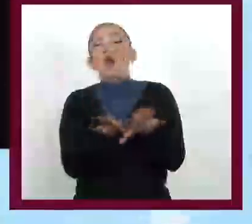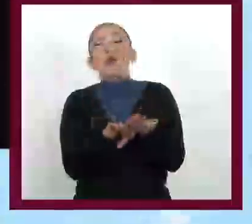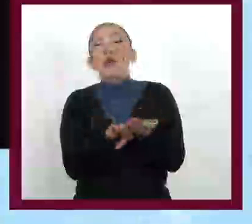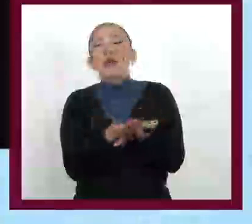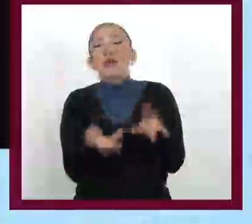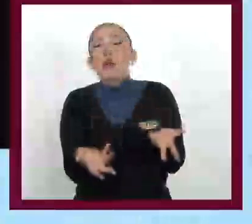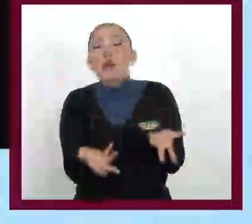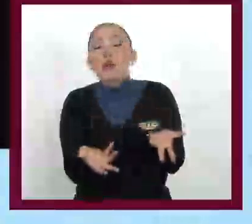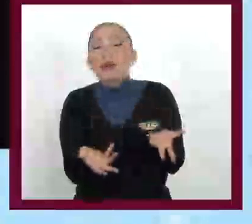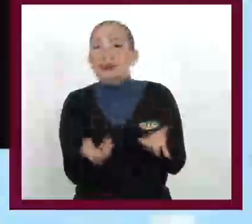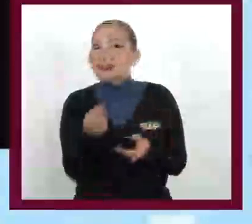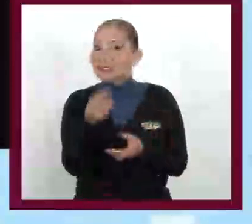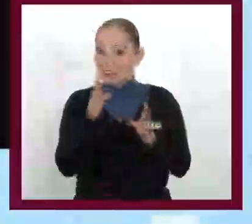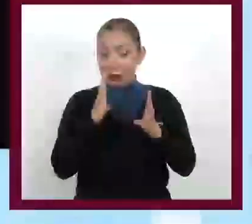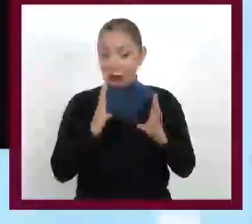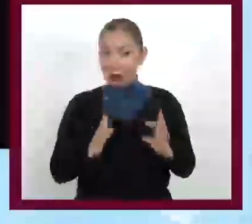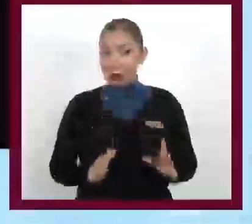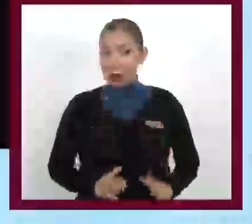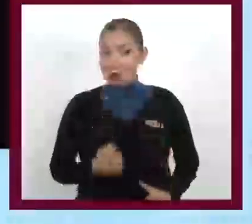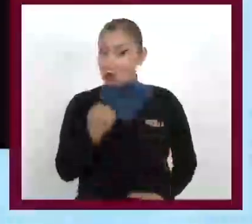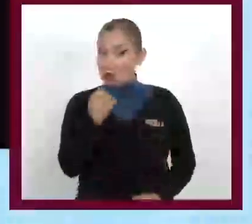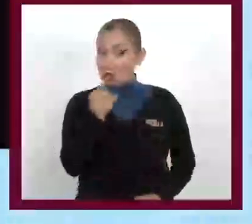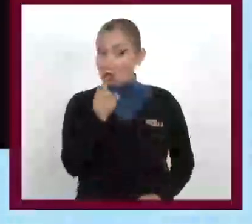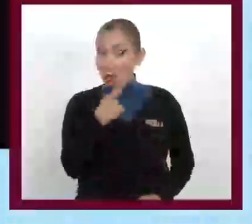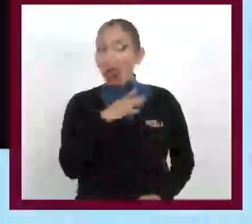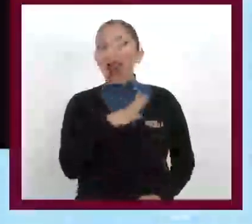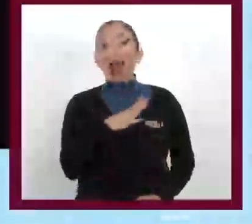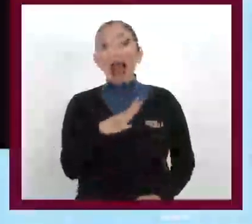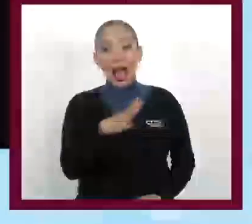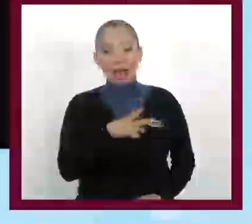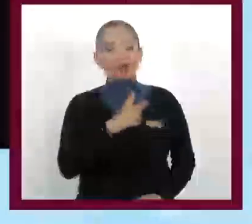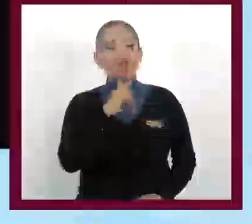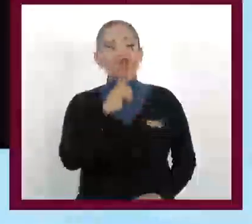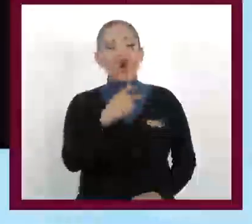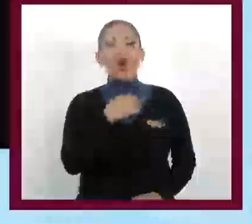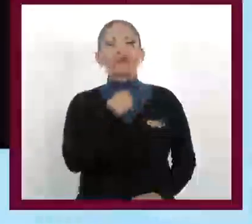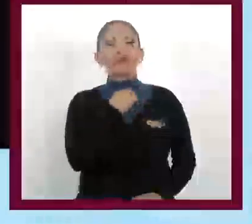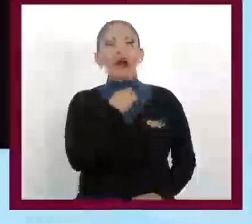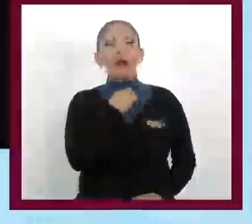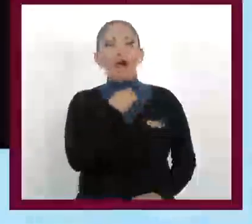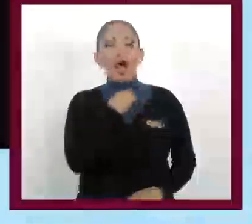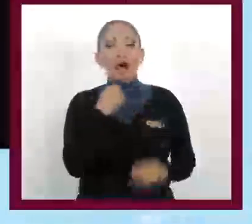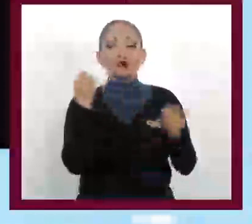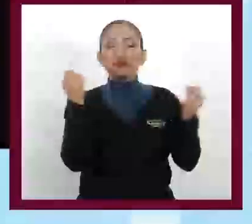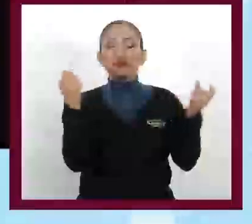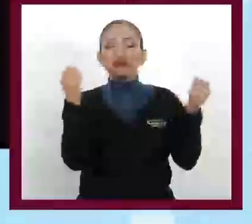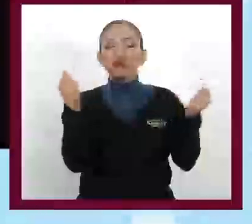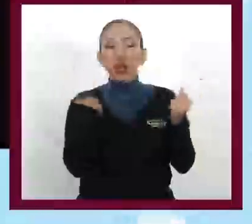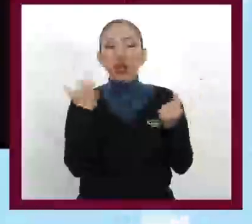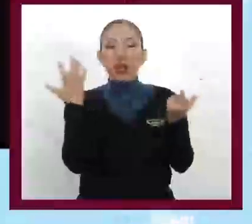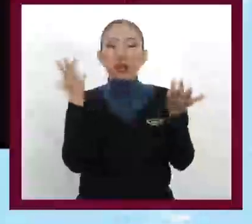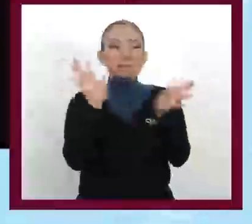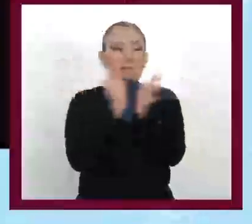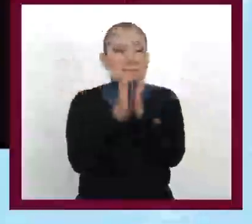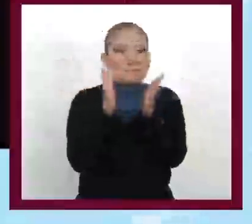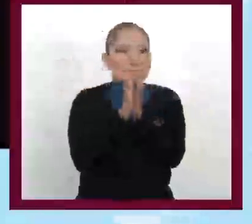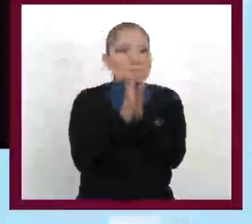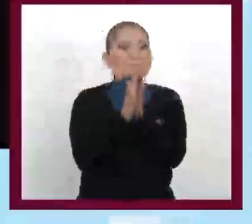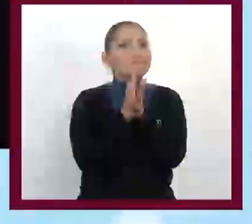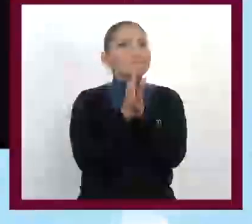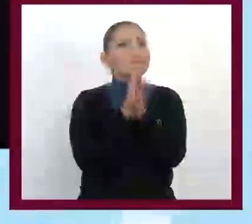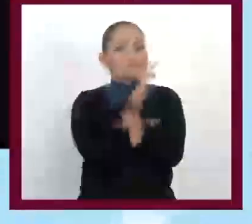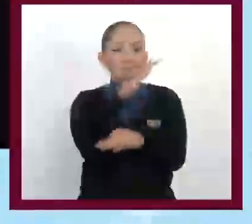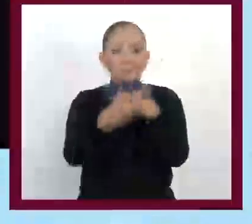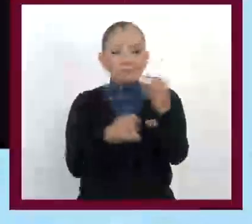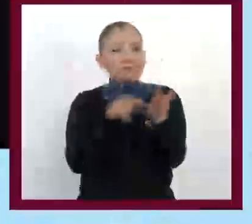¿Y eso cómo lo logramos? Pues con nuestro propio cuerpo. Ahí tenemos la voz, tenemos los chasquidos, las palmas. Y